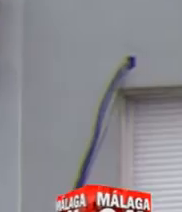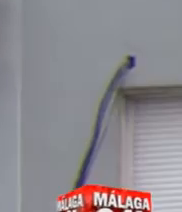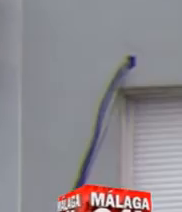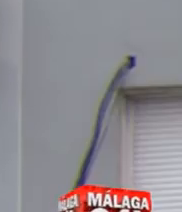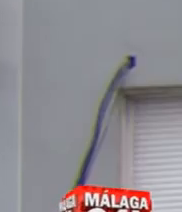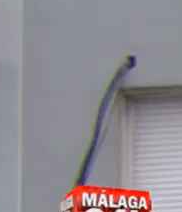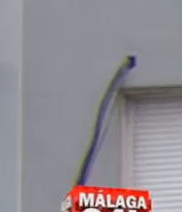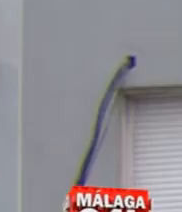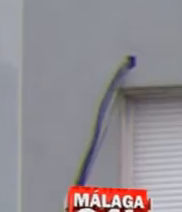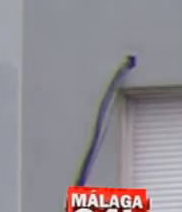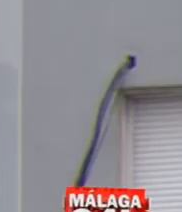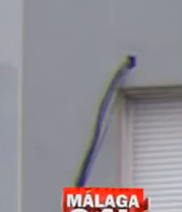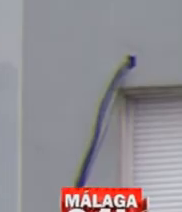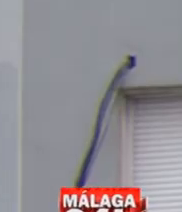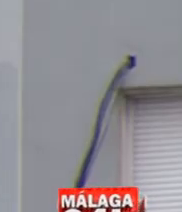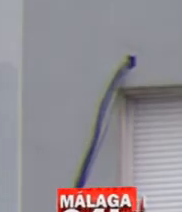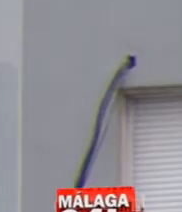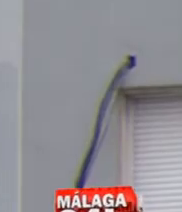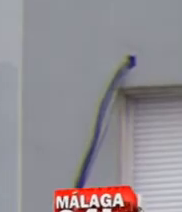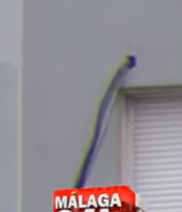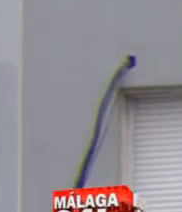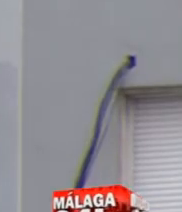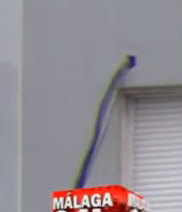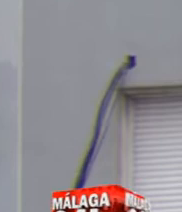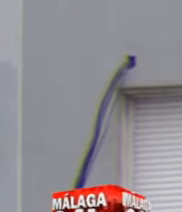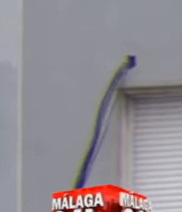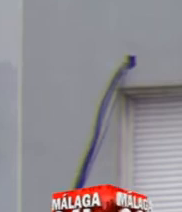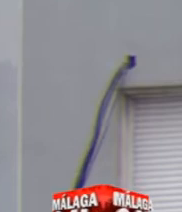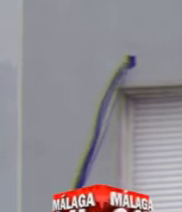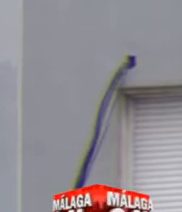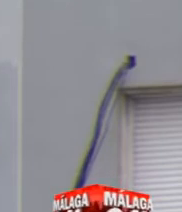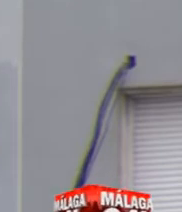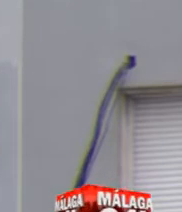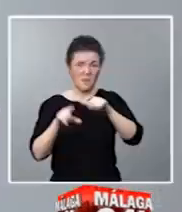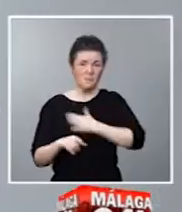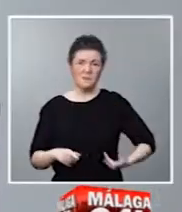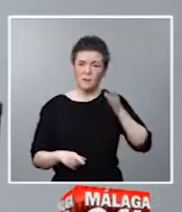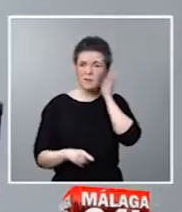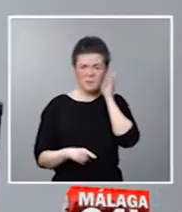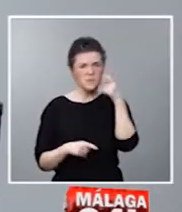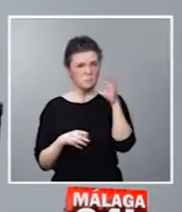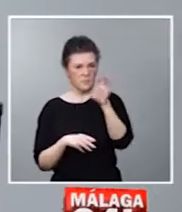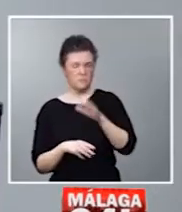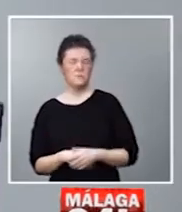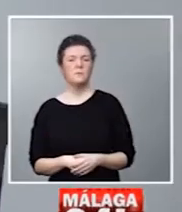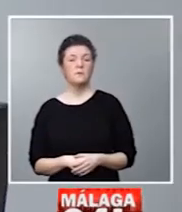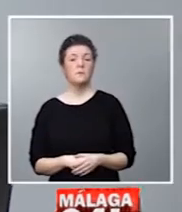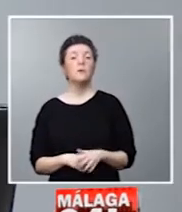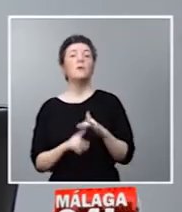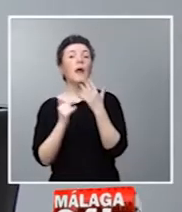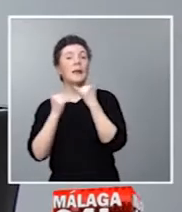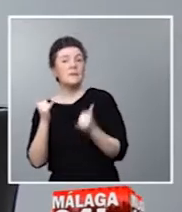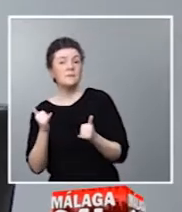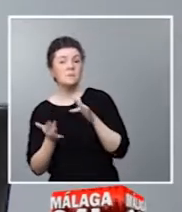este plan, como la prohibición del despido objetivo en las empresas que reciban ayudas públicas. En las crisis, cuando hay